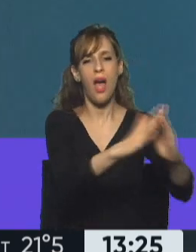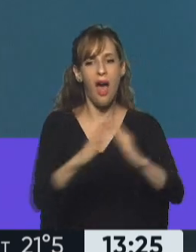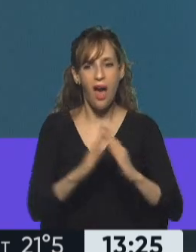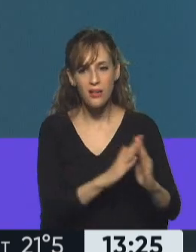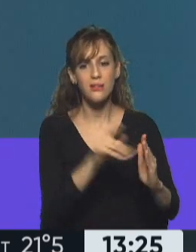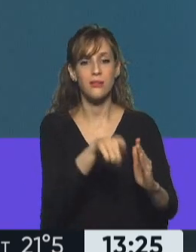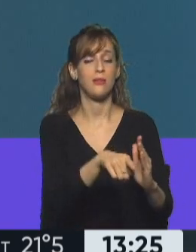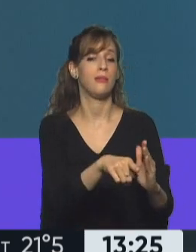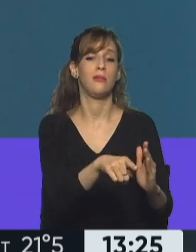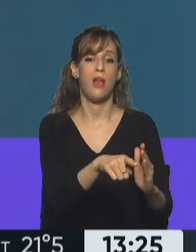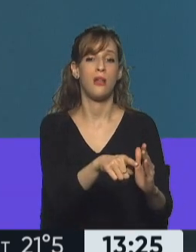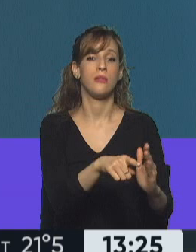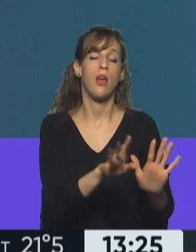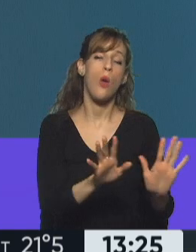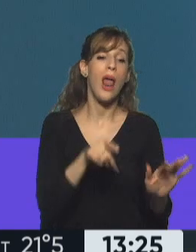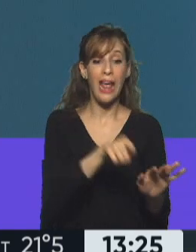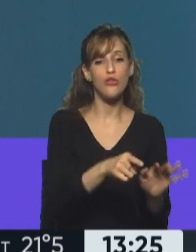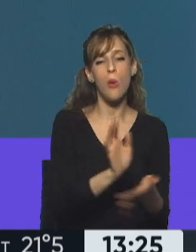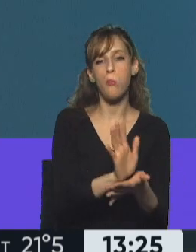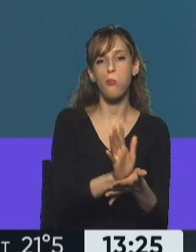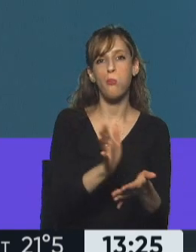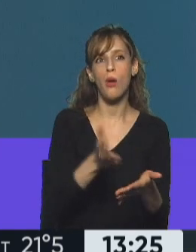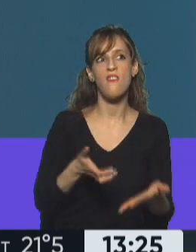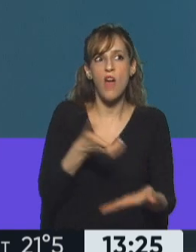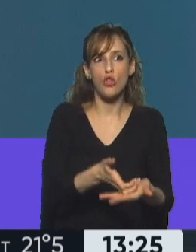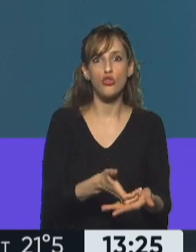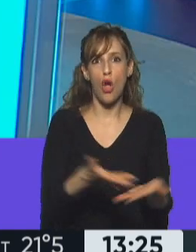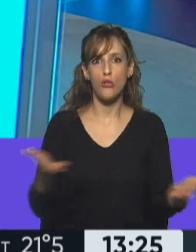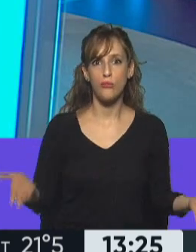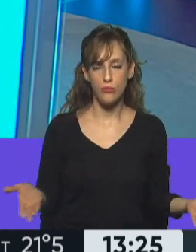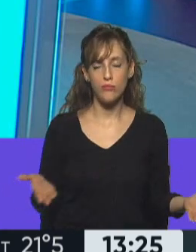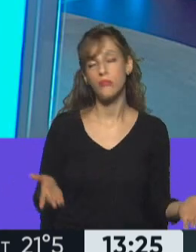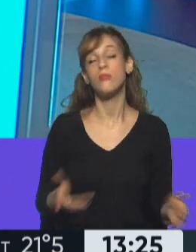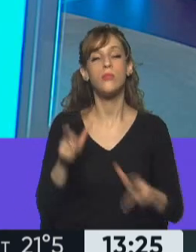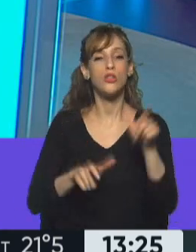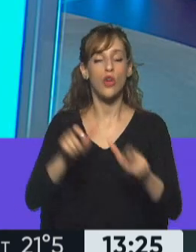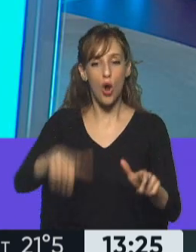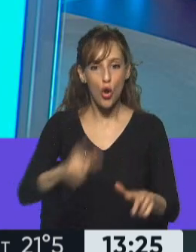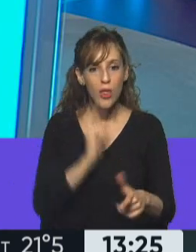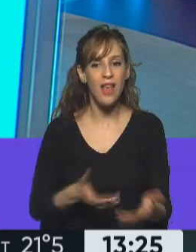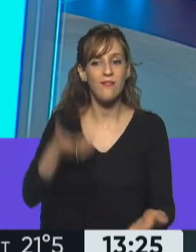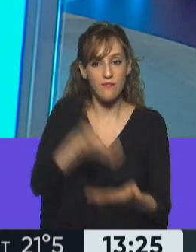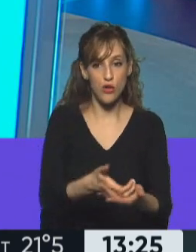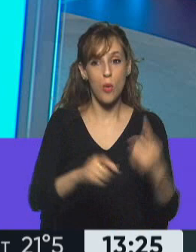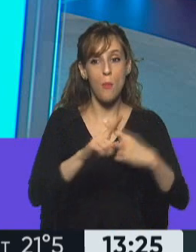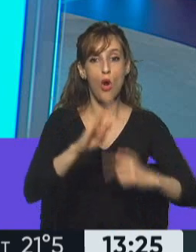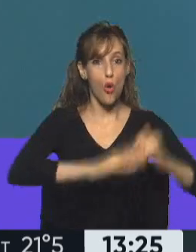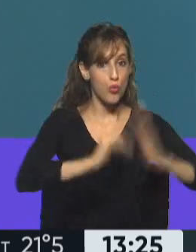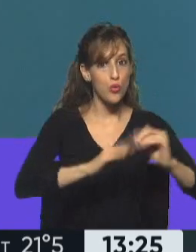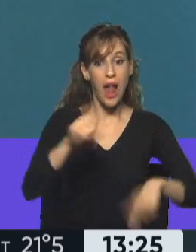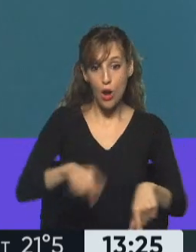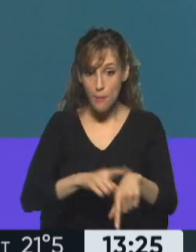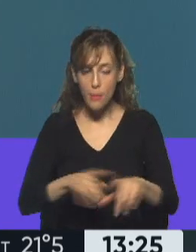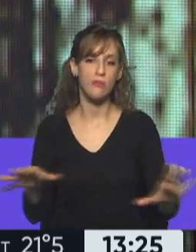mucho, bueno, es una inversión muy rentable, es decir, para quien invierte hoy en construcción es muy rentable hacerlo en este momento,